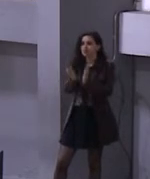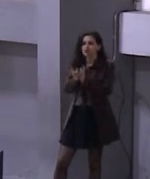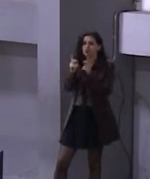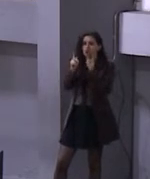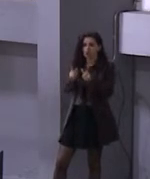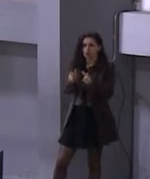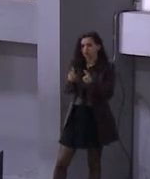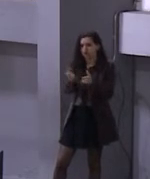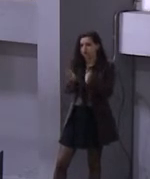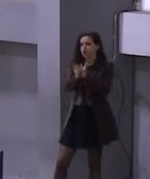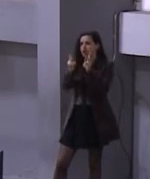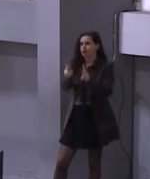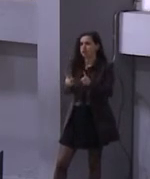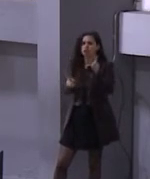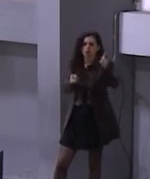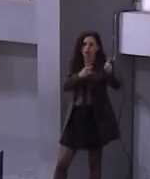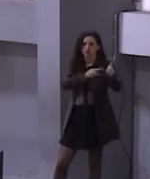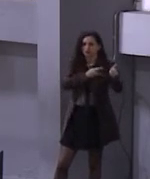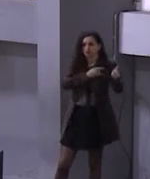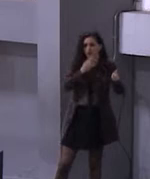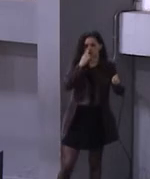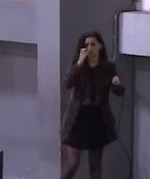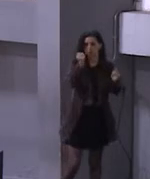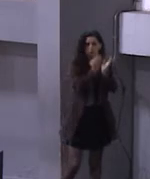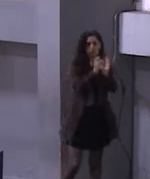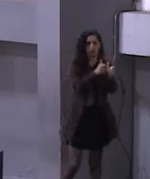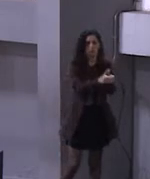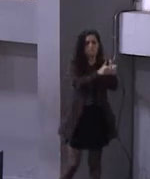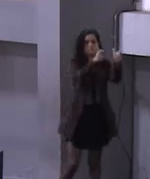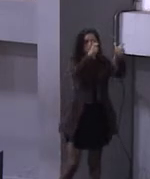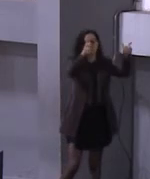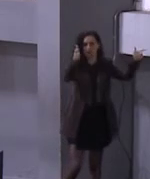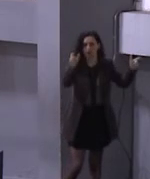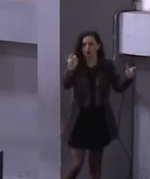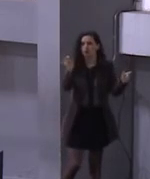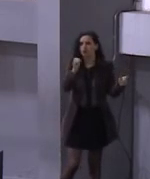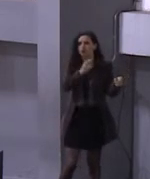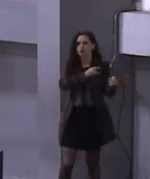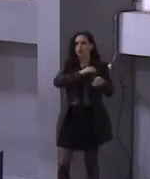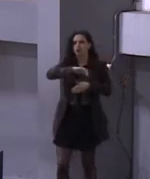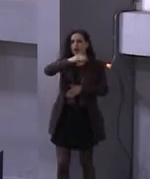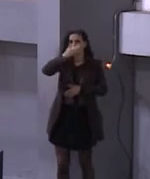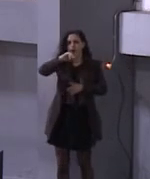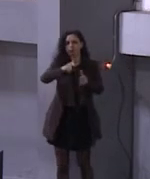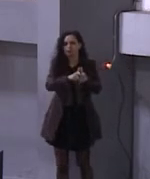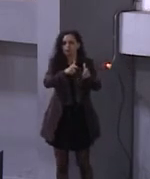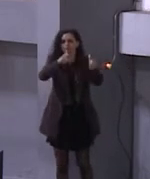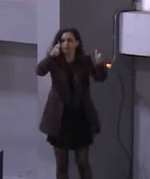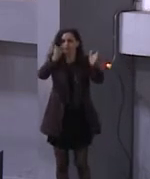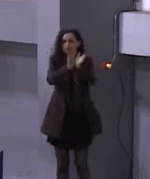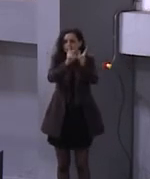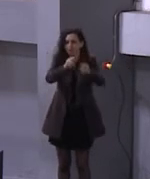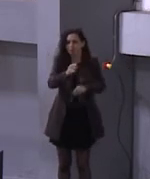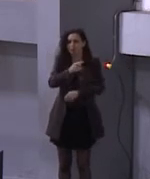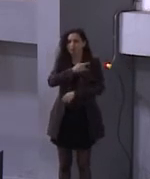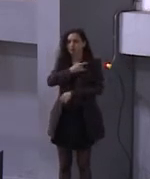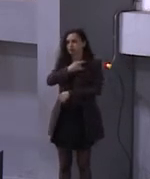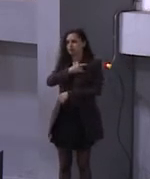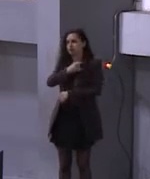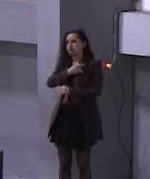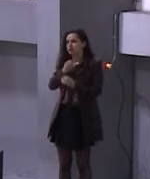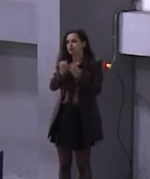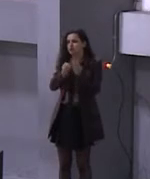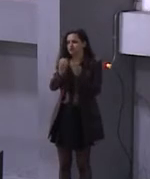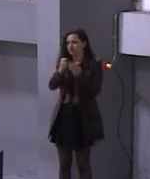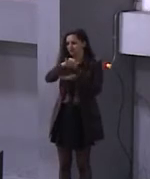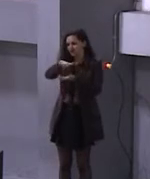estudiantes que tiene la Universidad Nacional o la Universidad de Antioquia o la Universidad Industrial de Santander,